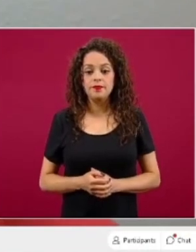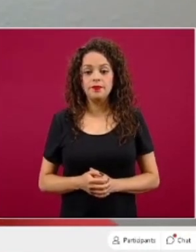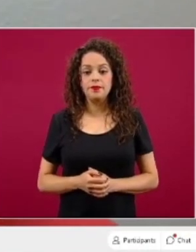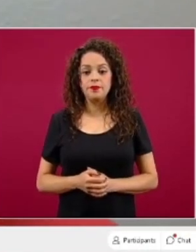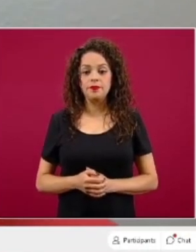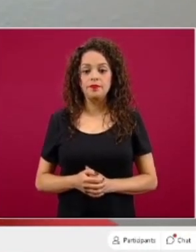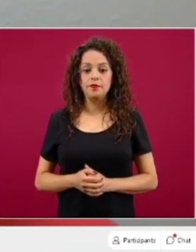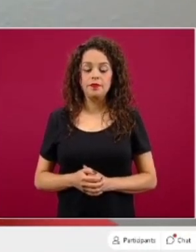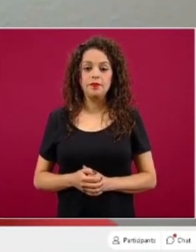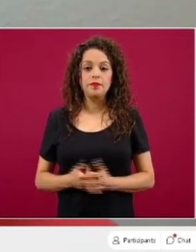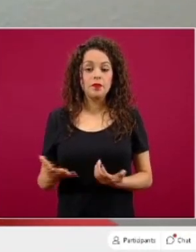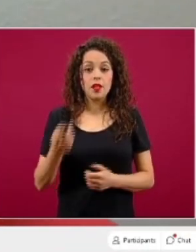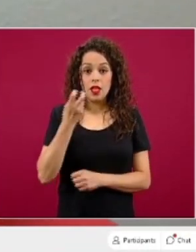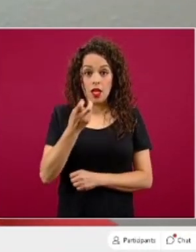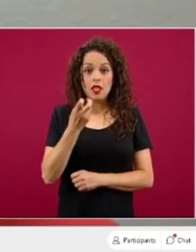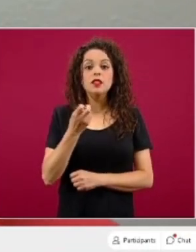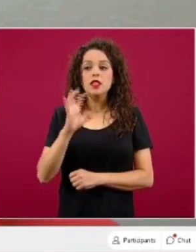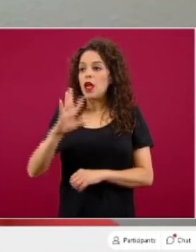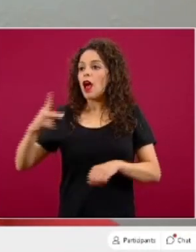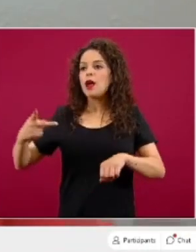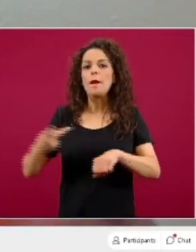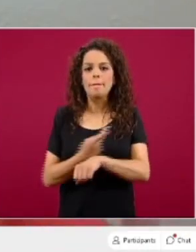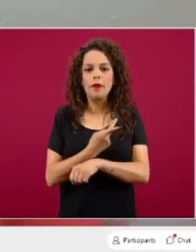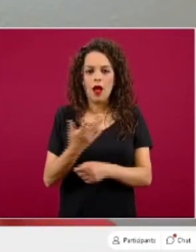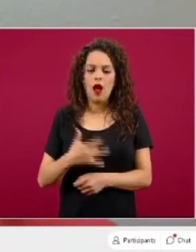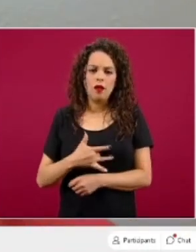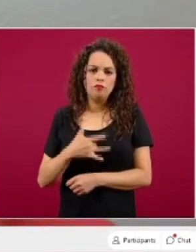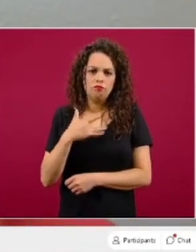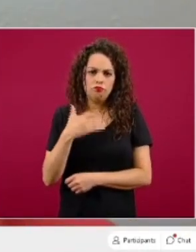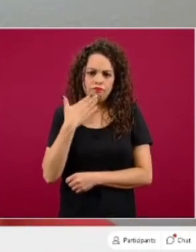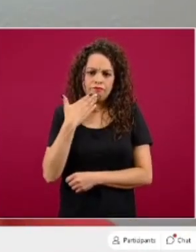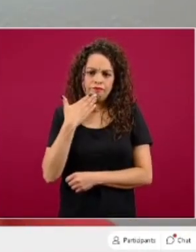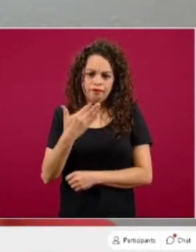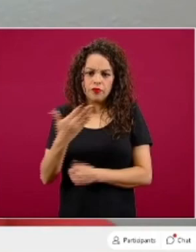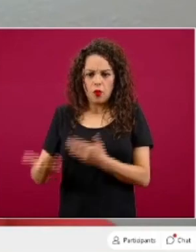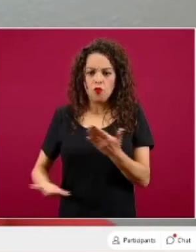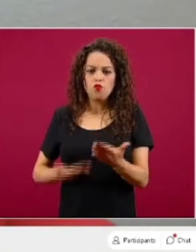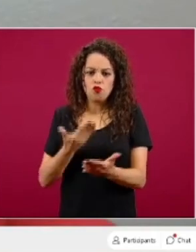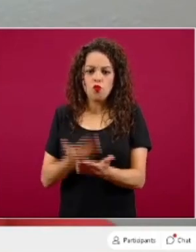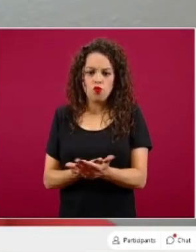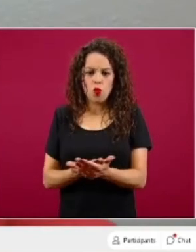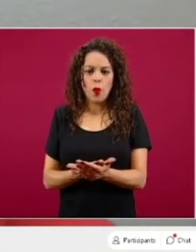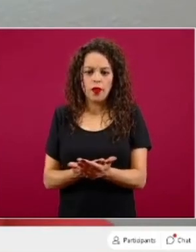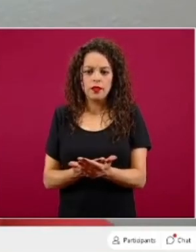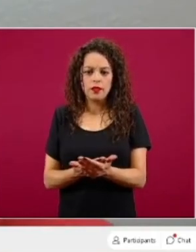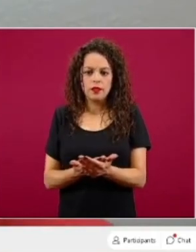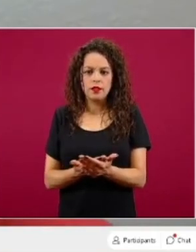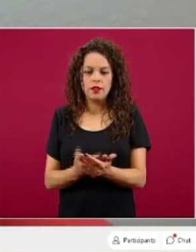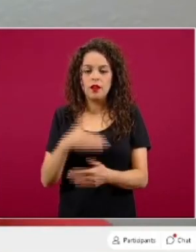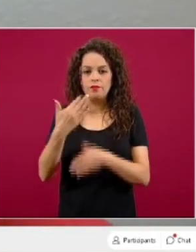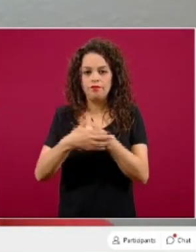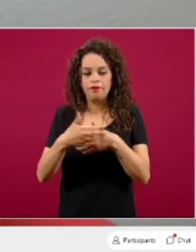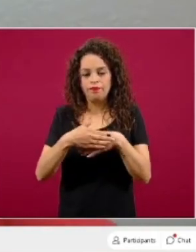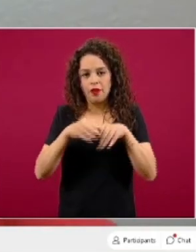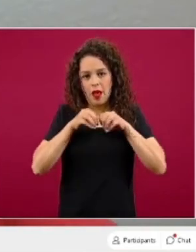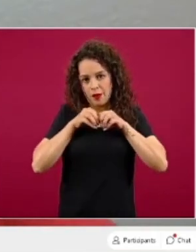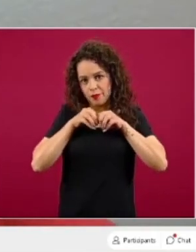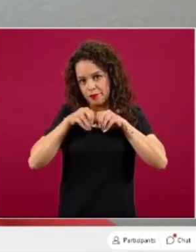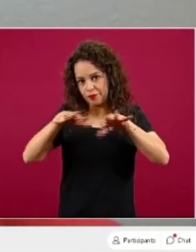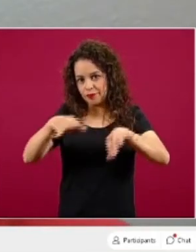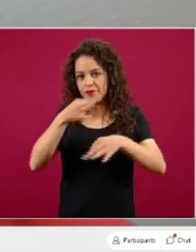satisfechas con lo que ha pasado y la propuesta de presupuesto que está por publicarse. La